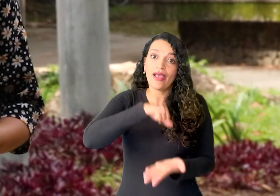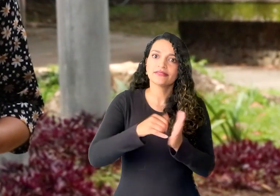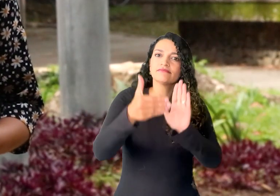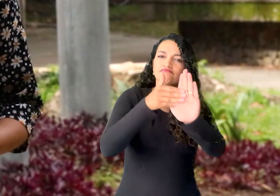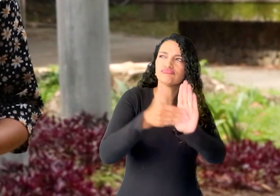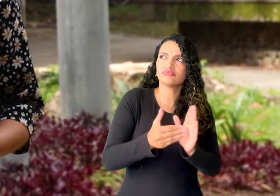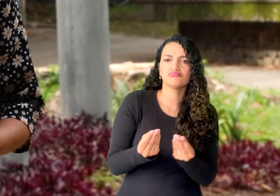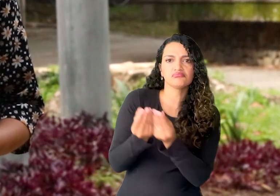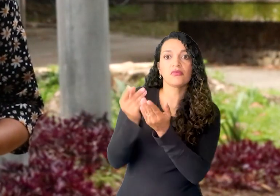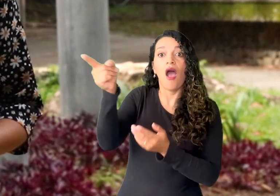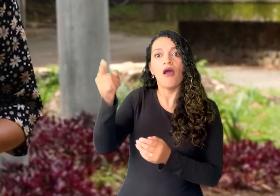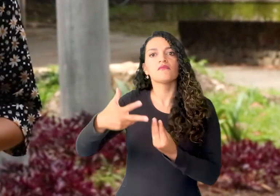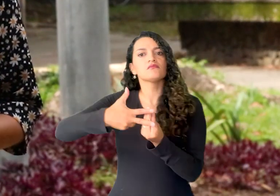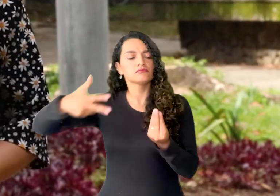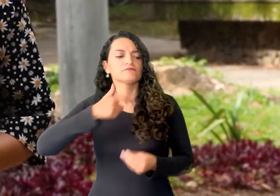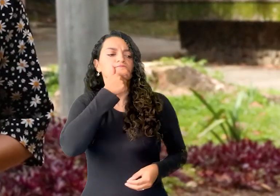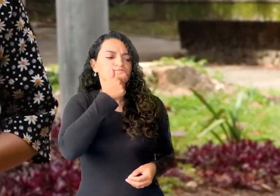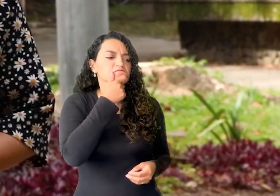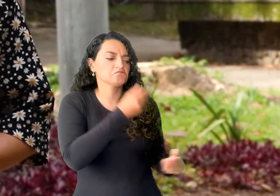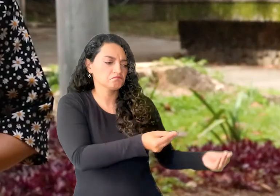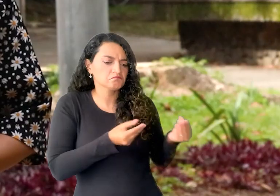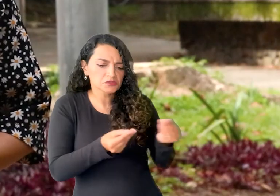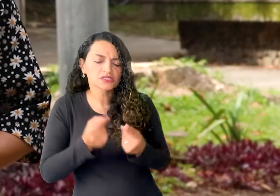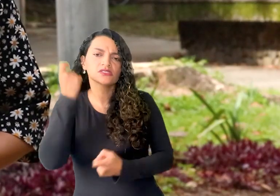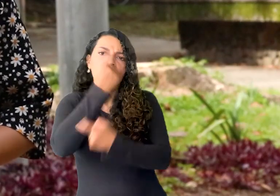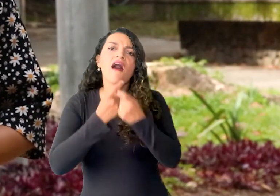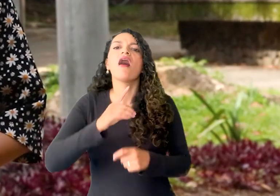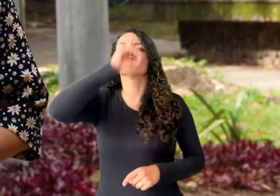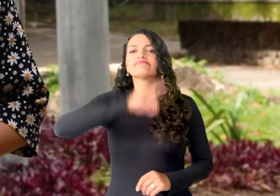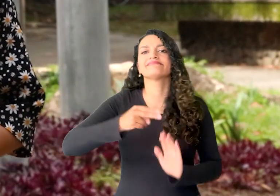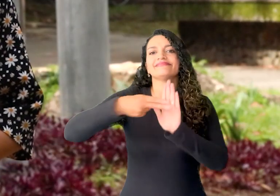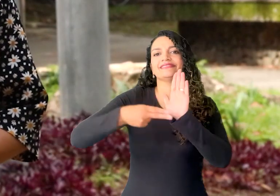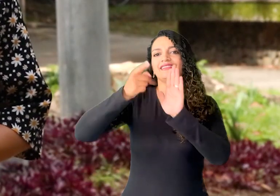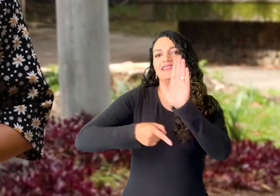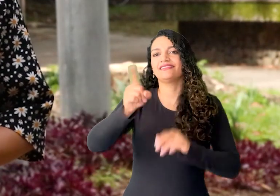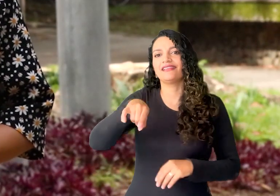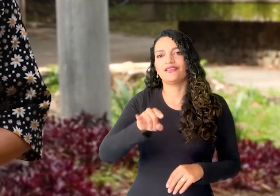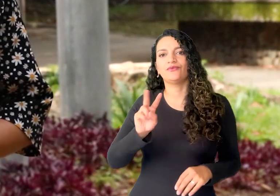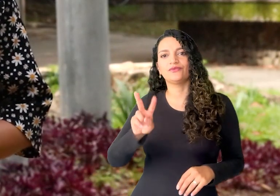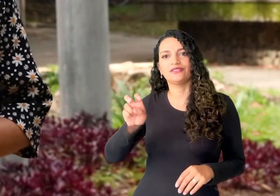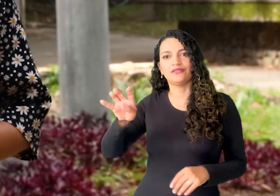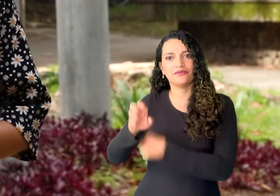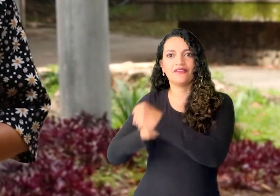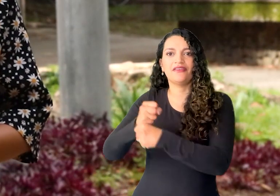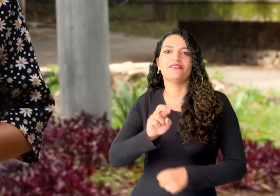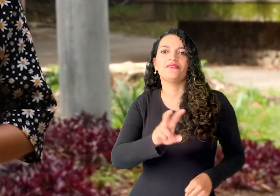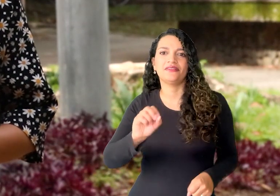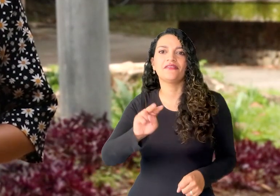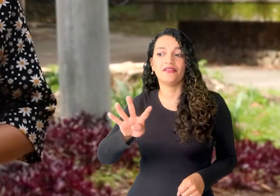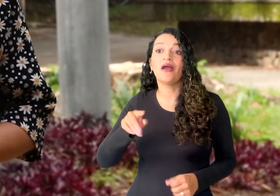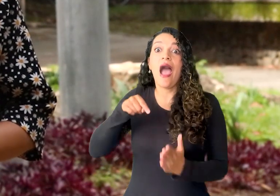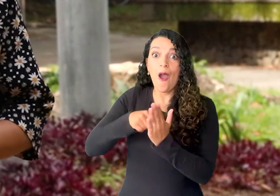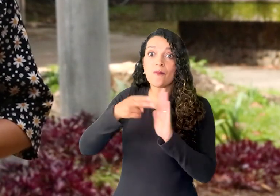un desalojo o un desplazamiento involuntario. Estos argumentos fueron tomados en cuenta por la Corte Constitucional para la toma de decisión